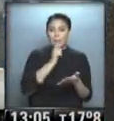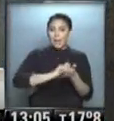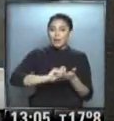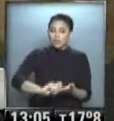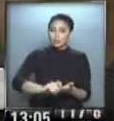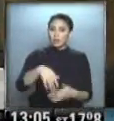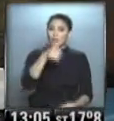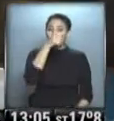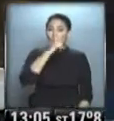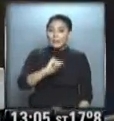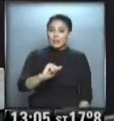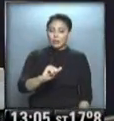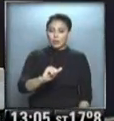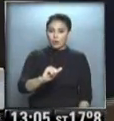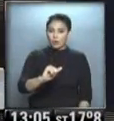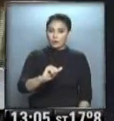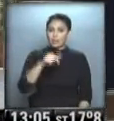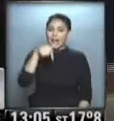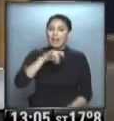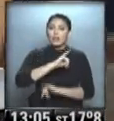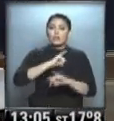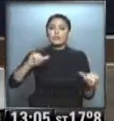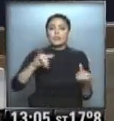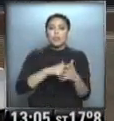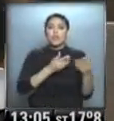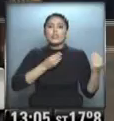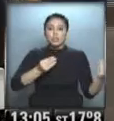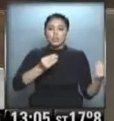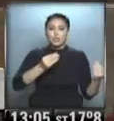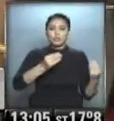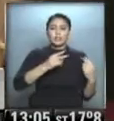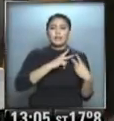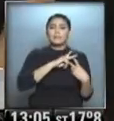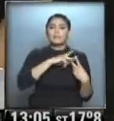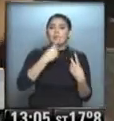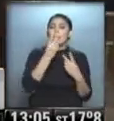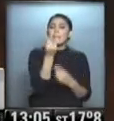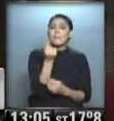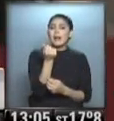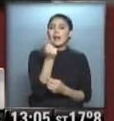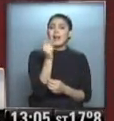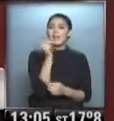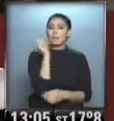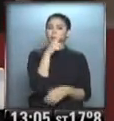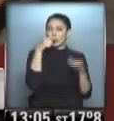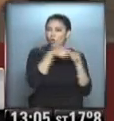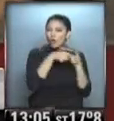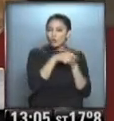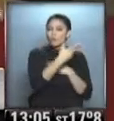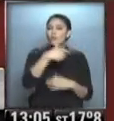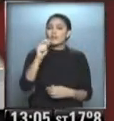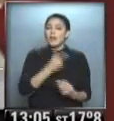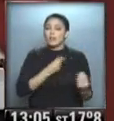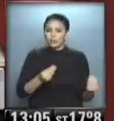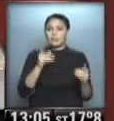que iba a salir el domingo, donde iba el final del destino de la ruta del dinero K, de la corrupción, el diputado Milman